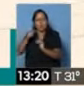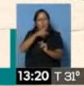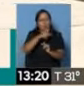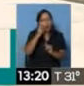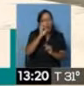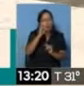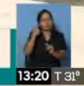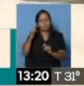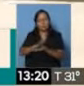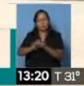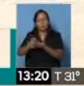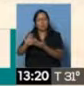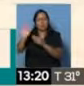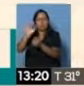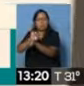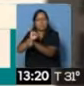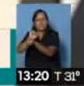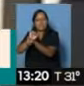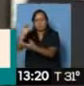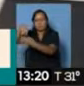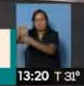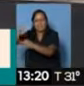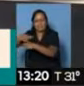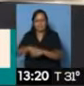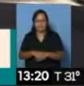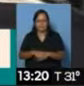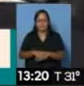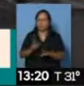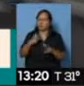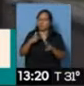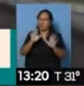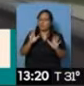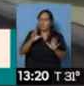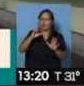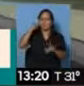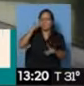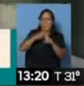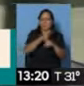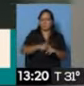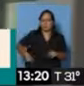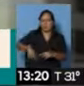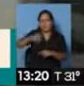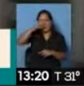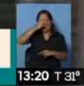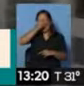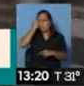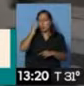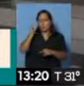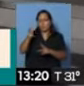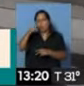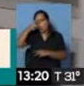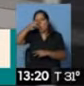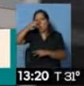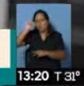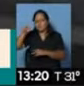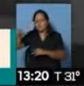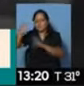también es un proyecto que bueno ya cuando inauguramos esto recuerdo que el exgobernador Gerardo Morales lo hizo público que no que Bueno gorriti todavía no se va a entregar lo que